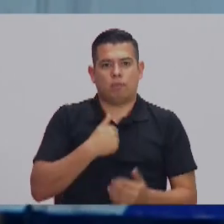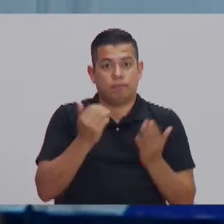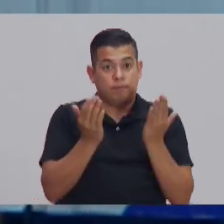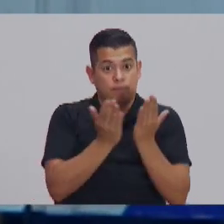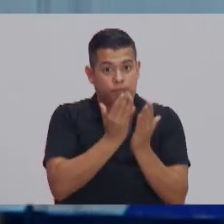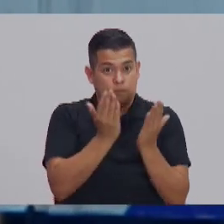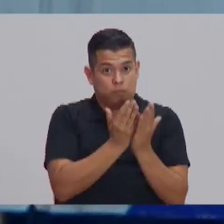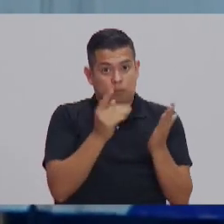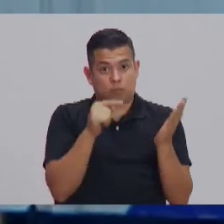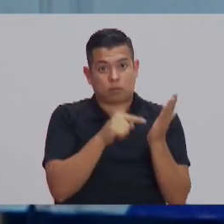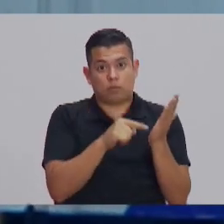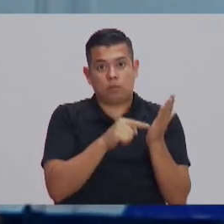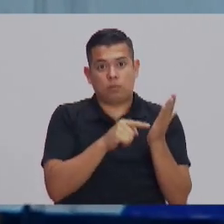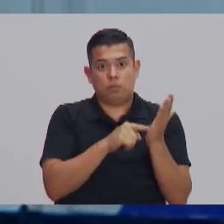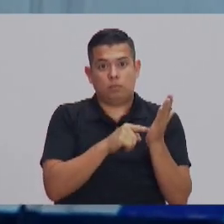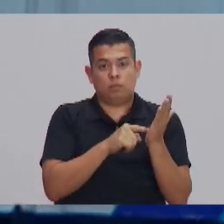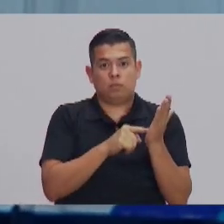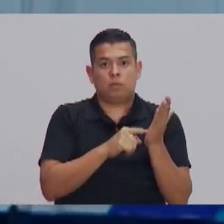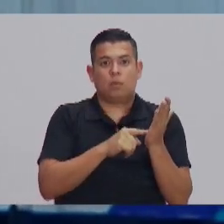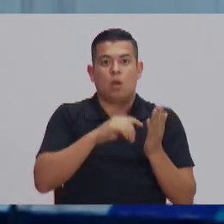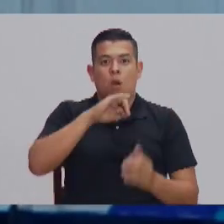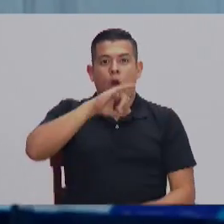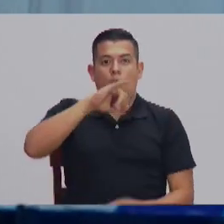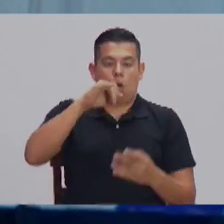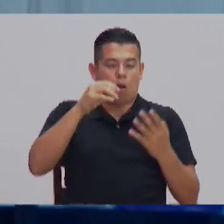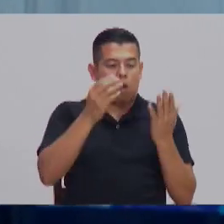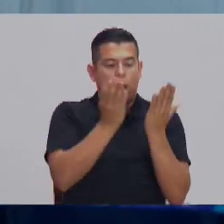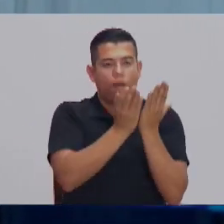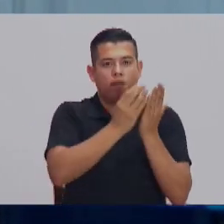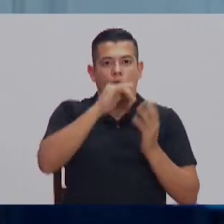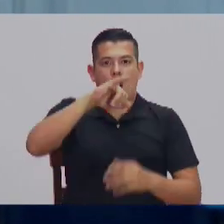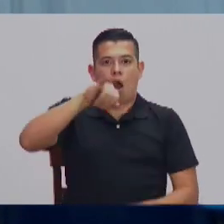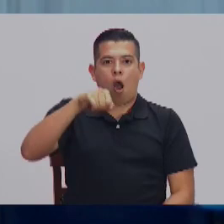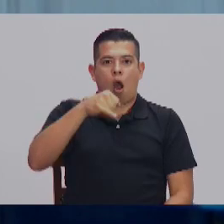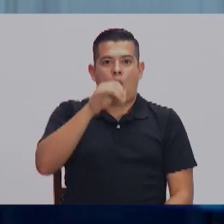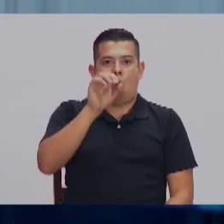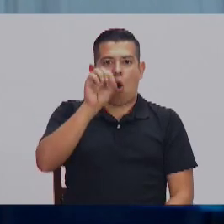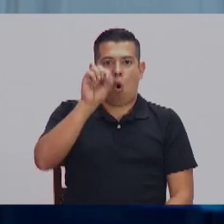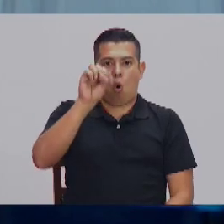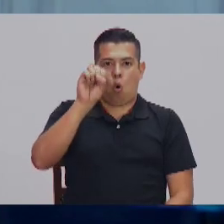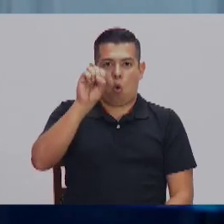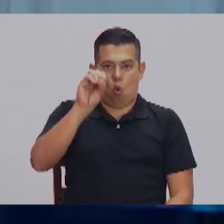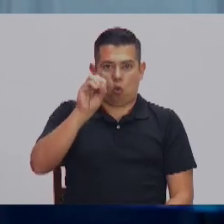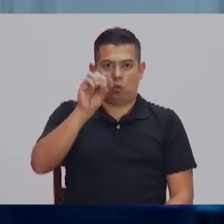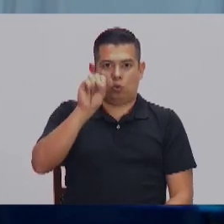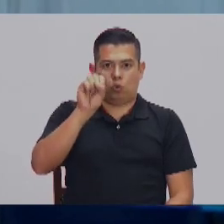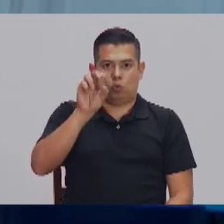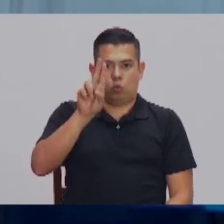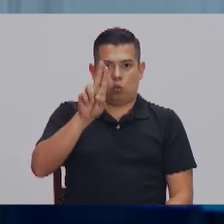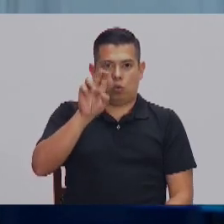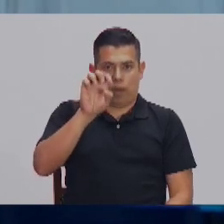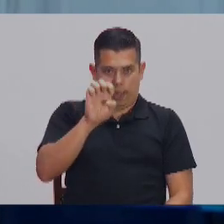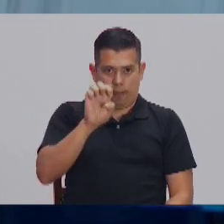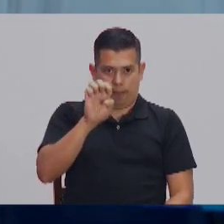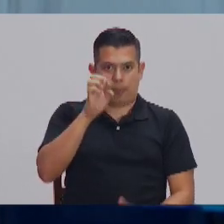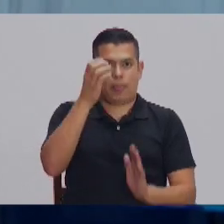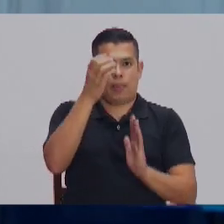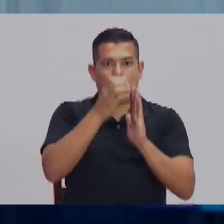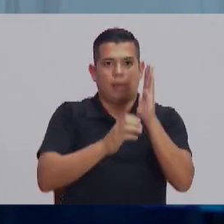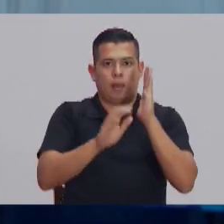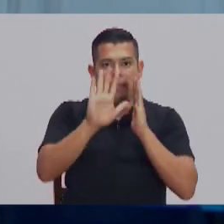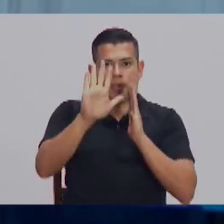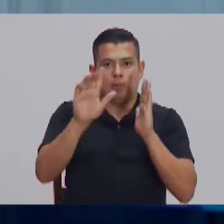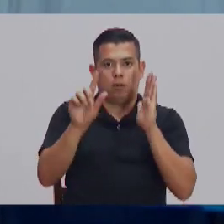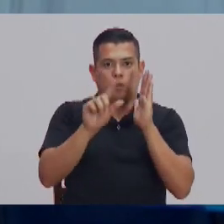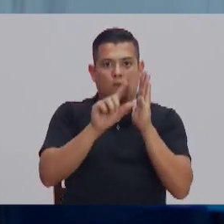que por favor busquemos en josué capítulo 5 versículo del 13 al 15 josué capítulo